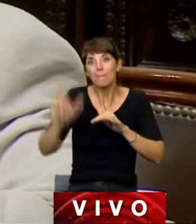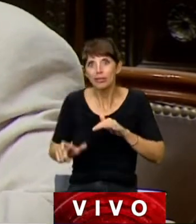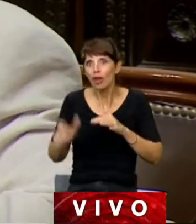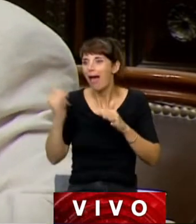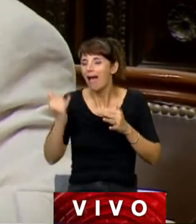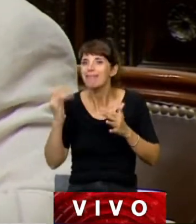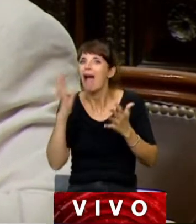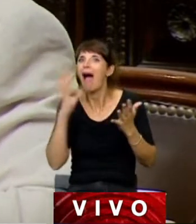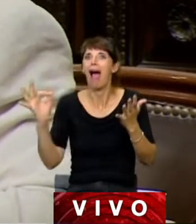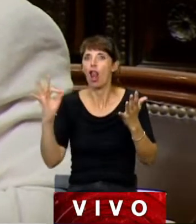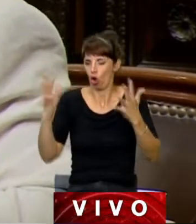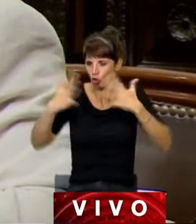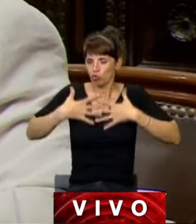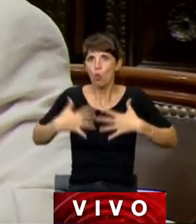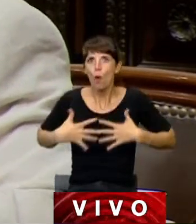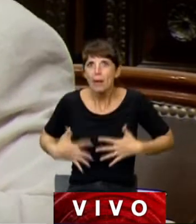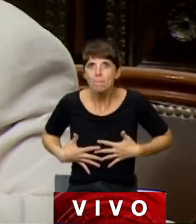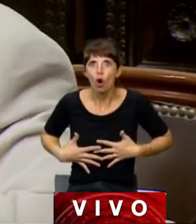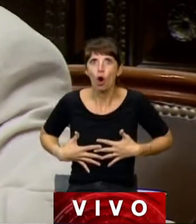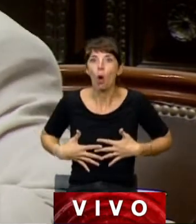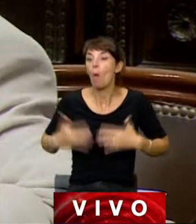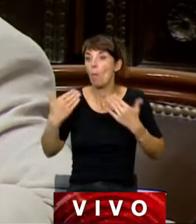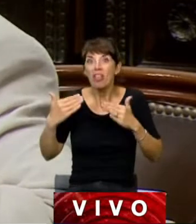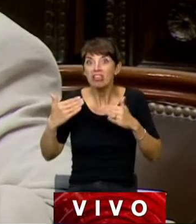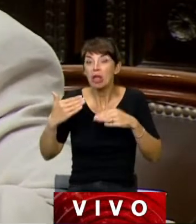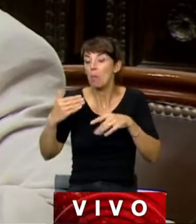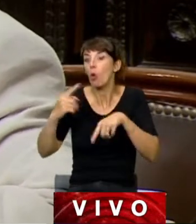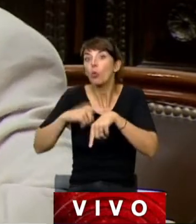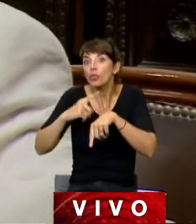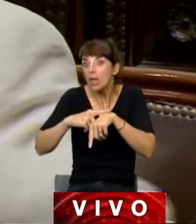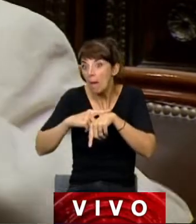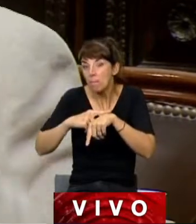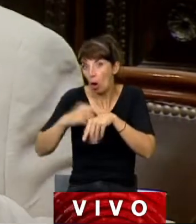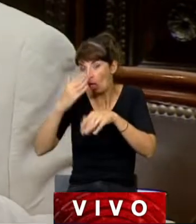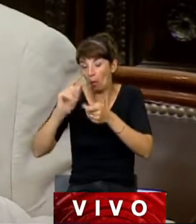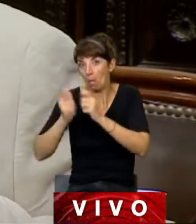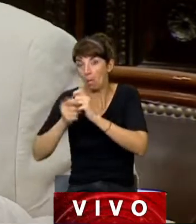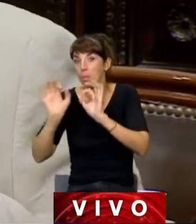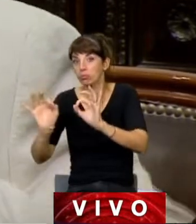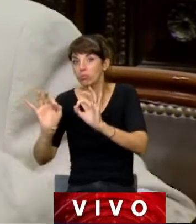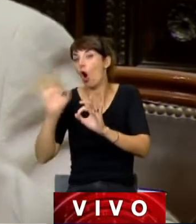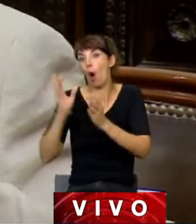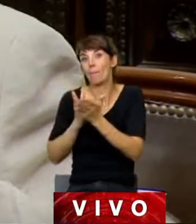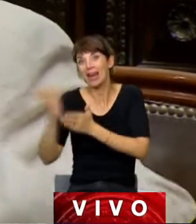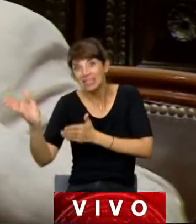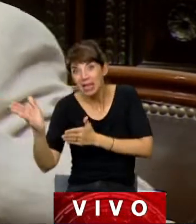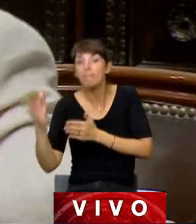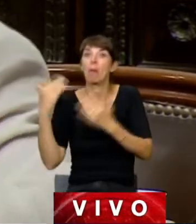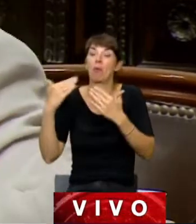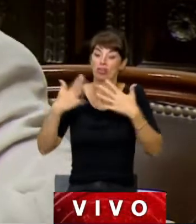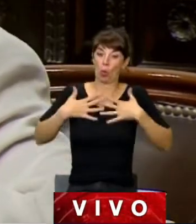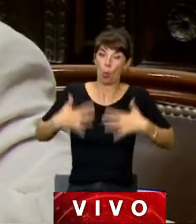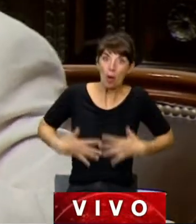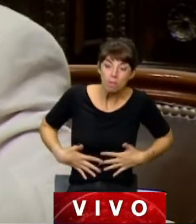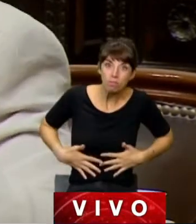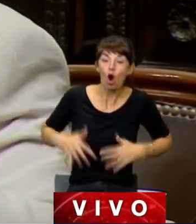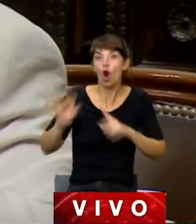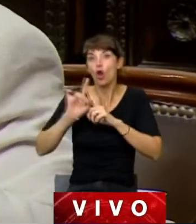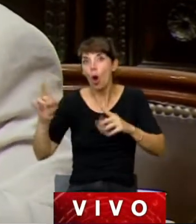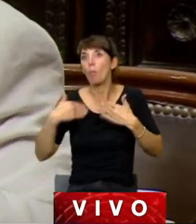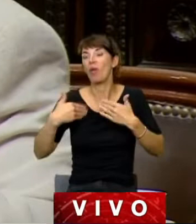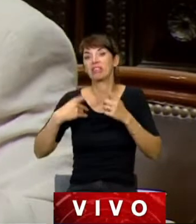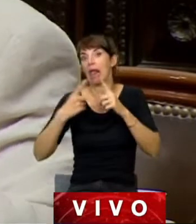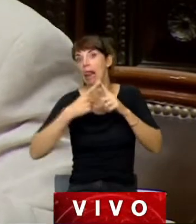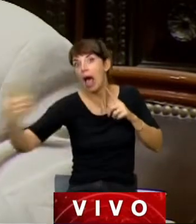alteración funcional, que puede ser transitoria o permanente, que es física o no, que puede ser prolongada, que puede